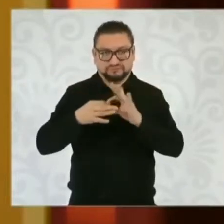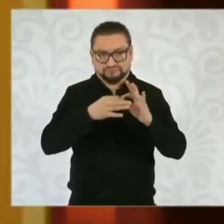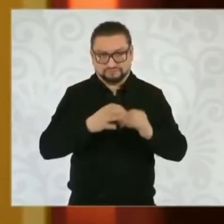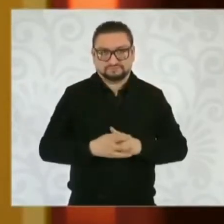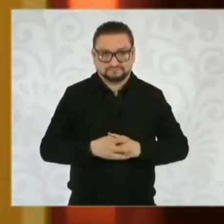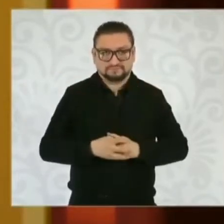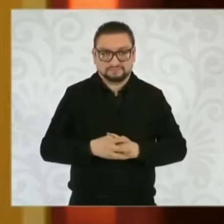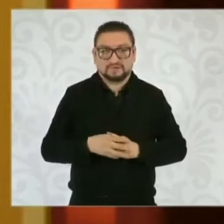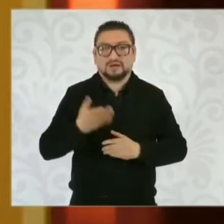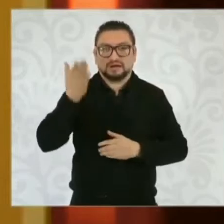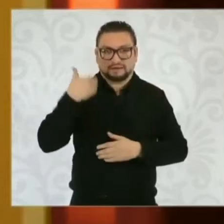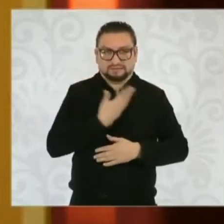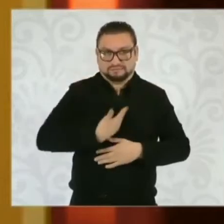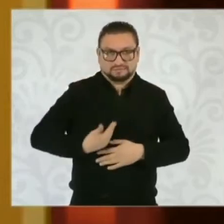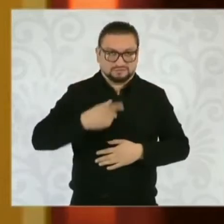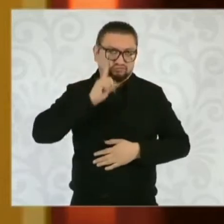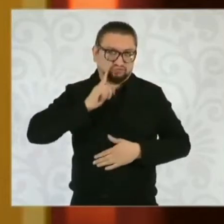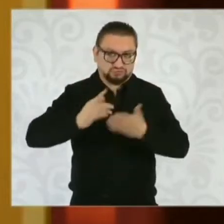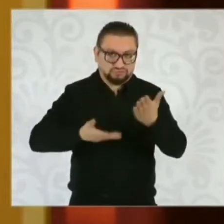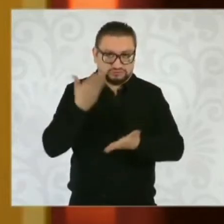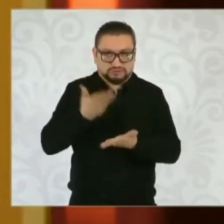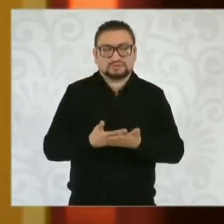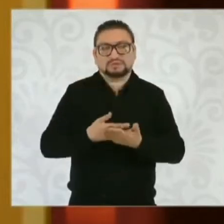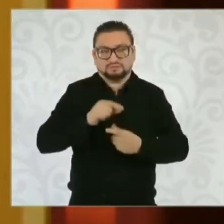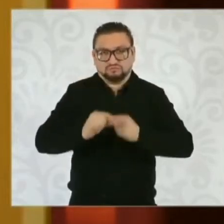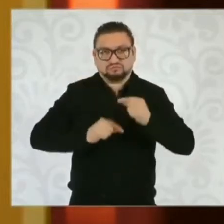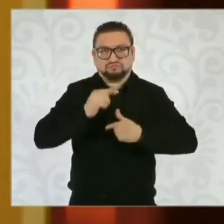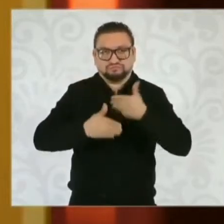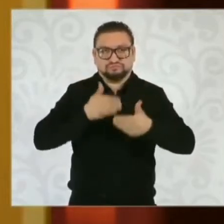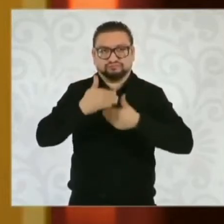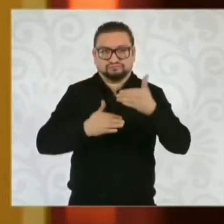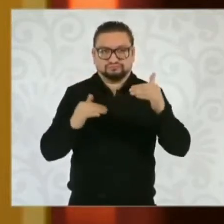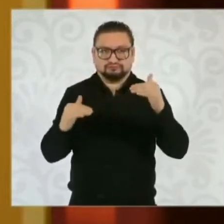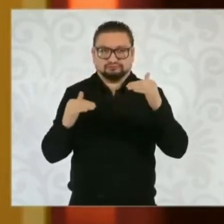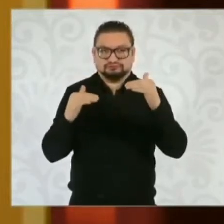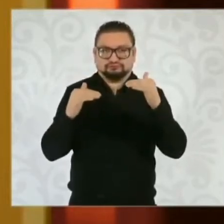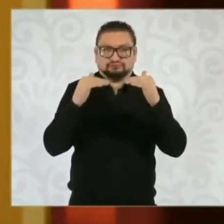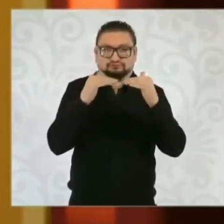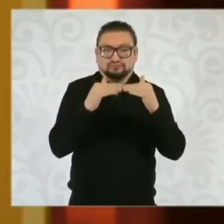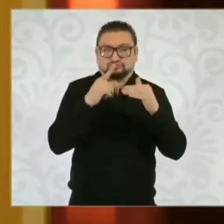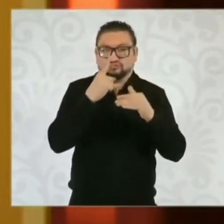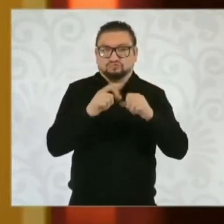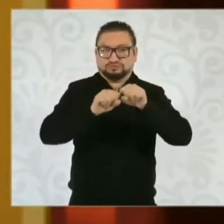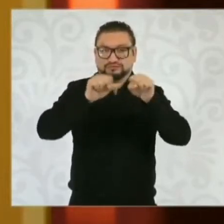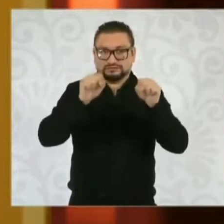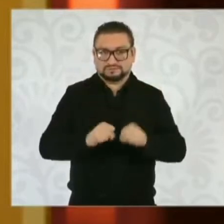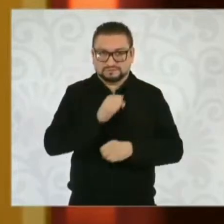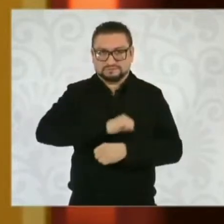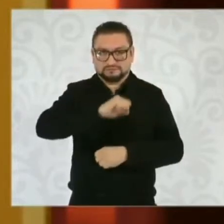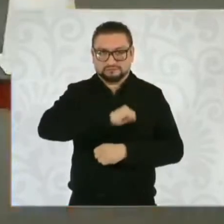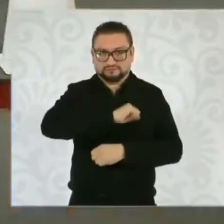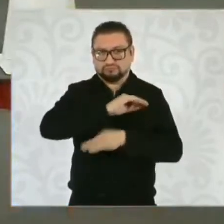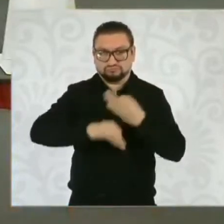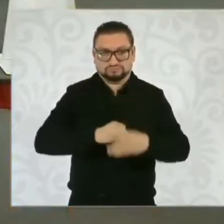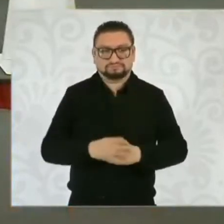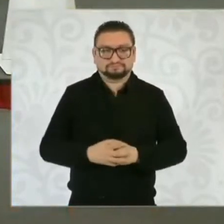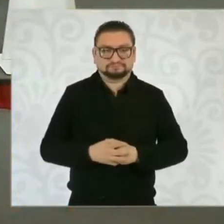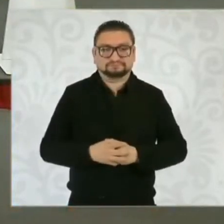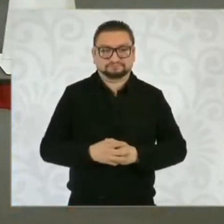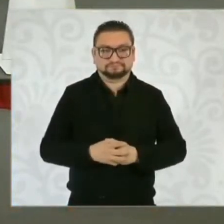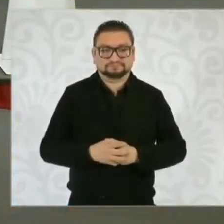nos ha planteado la presidenta, de tal forma que cada vez sea más un solo sistema de salud.